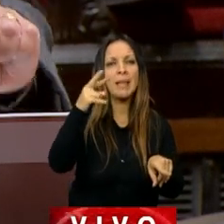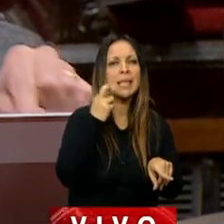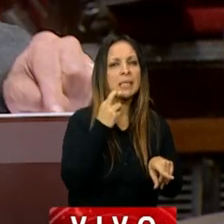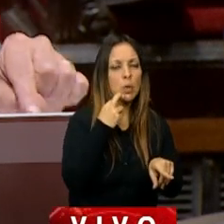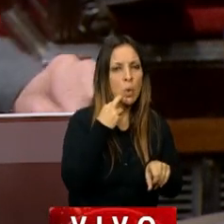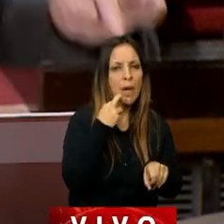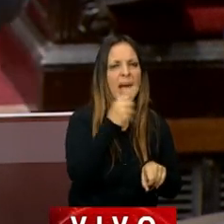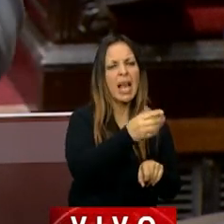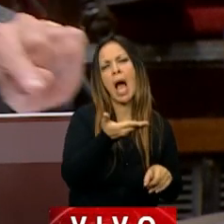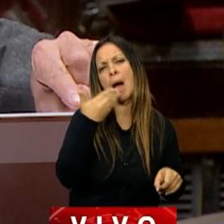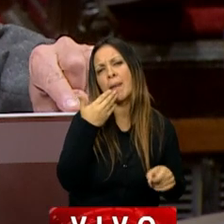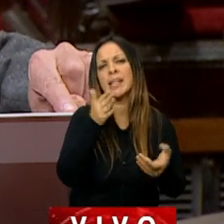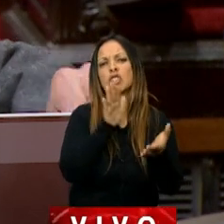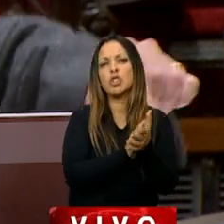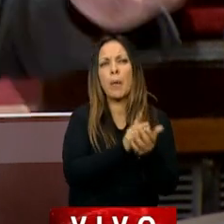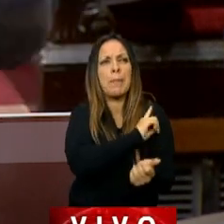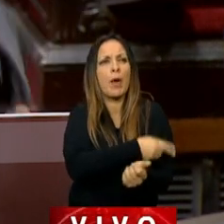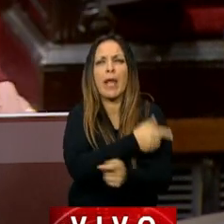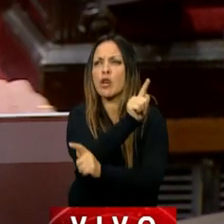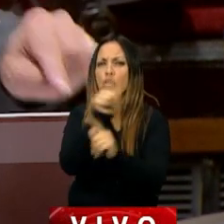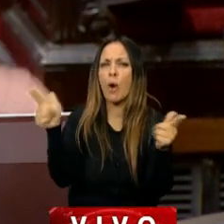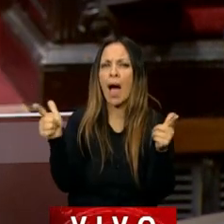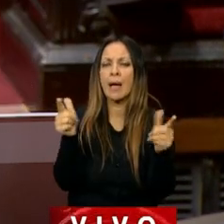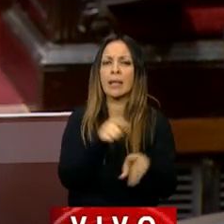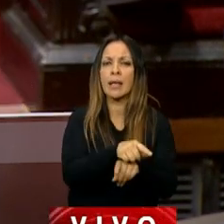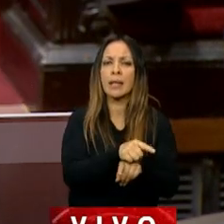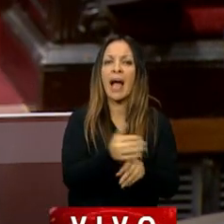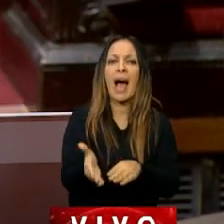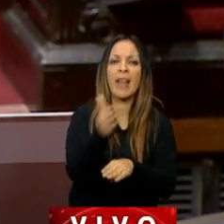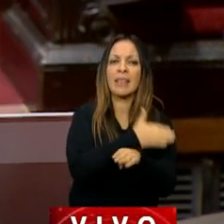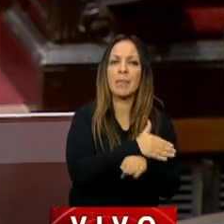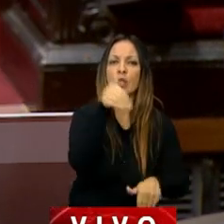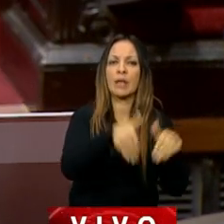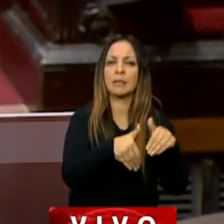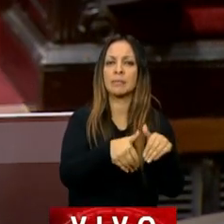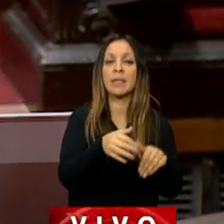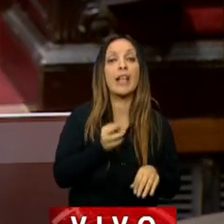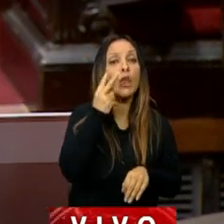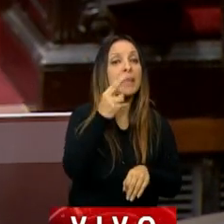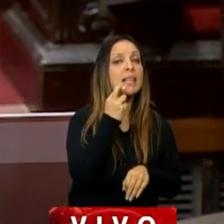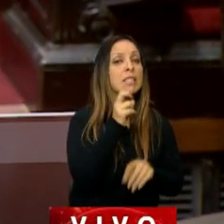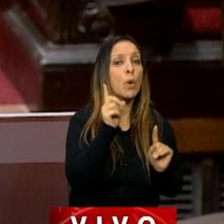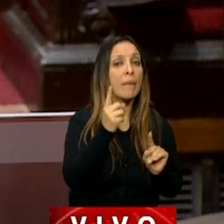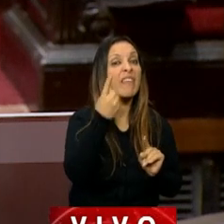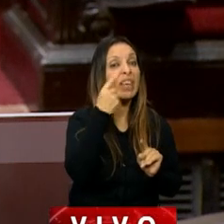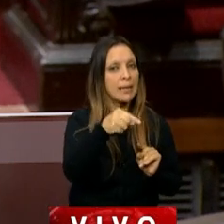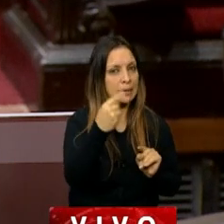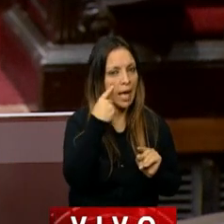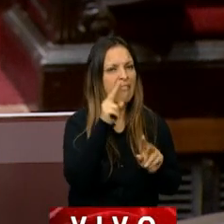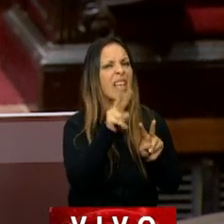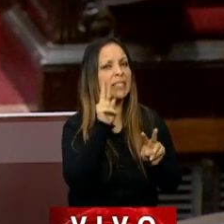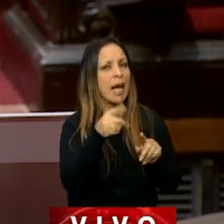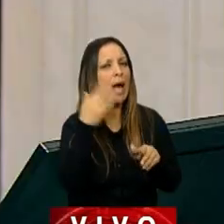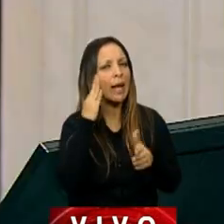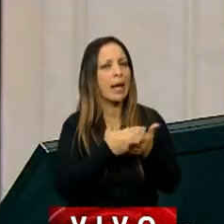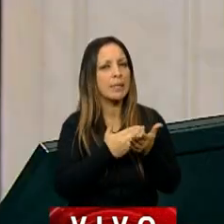2019 hablaba de vacío de poder y adelantamiento de las elecciones. Año 2019, agarren los archivos.